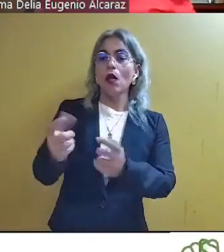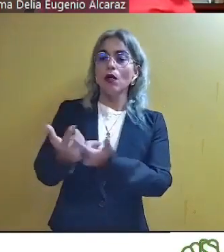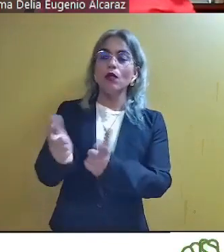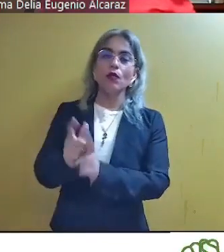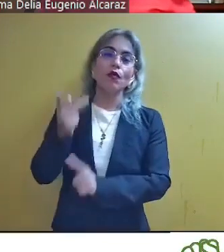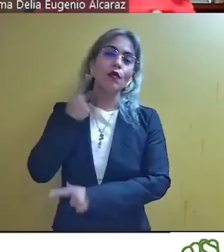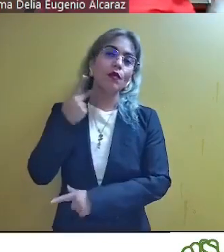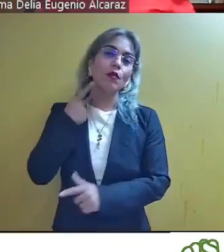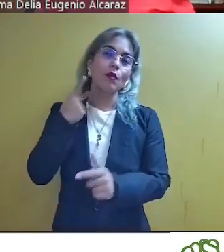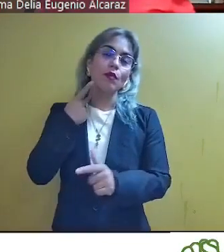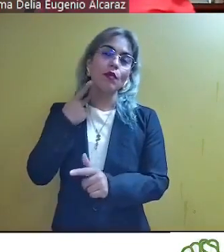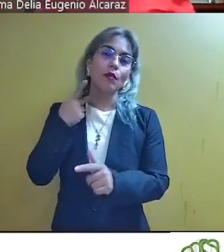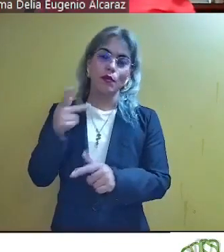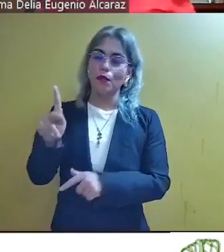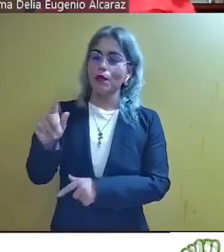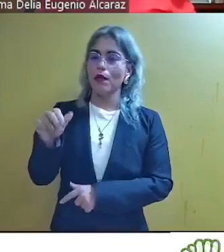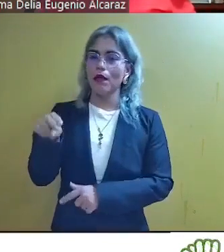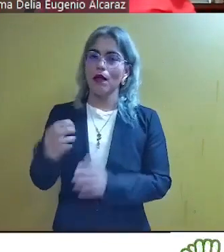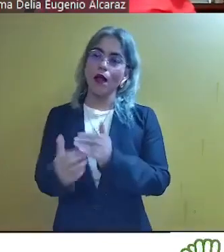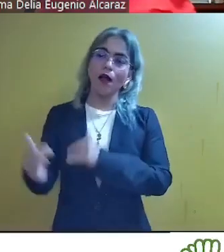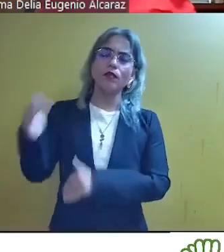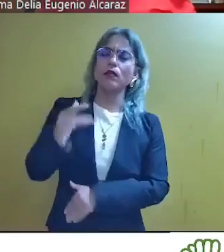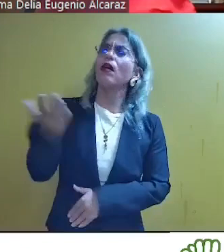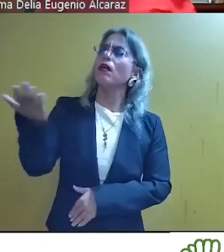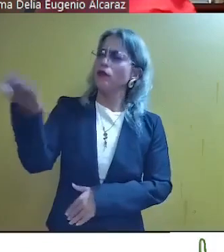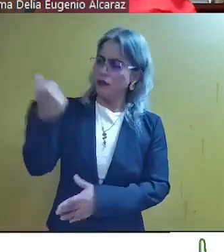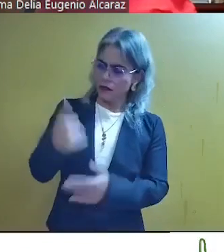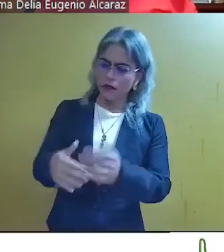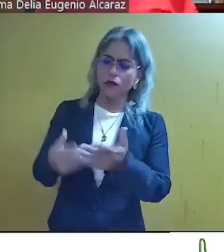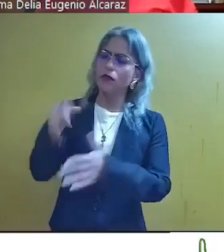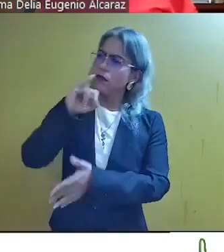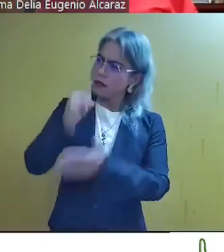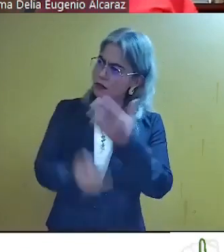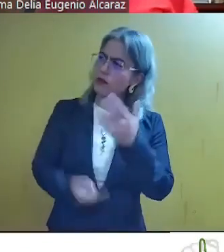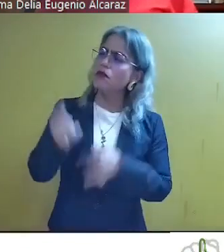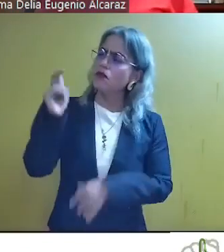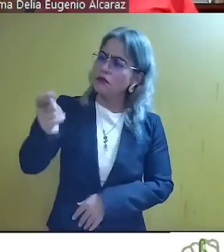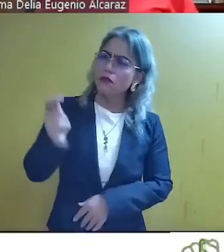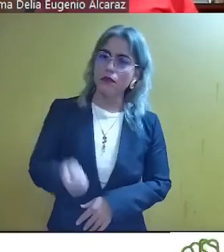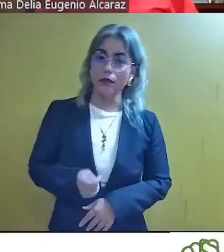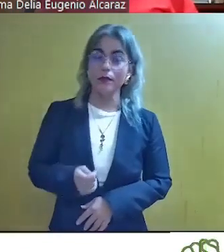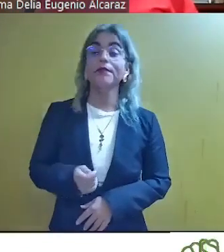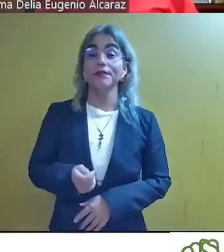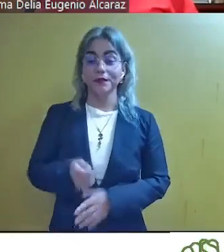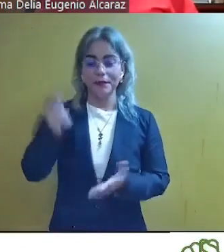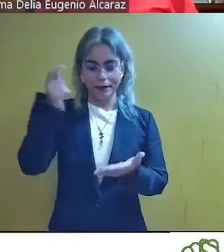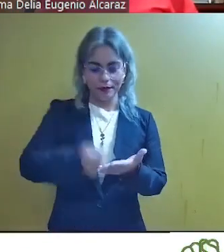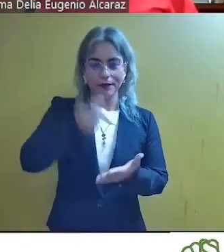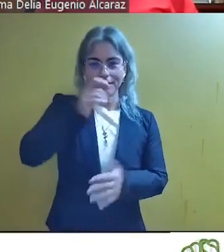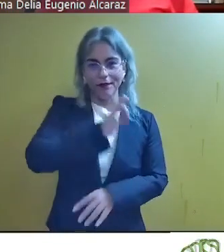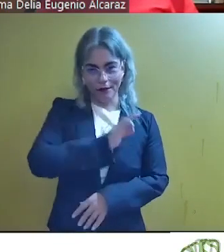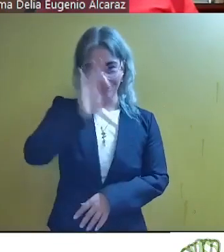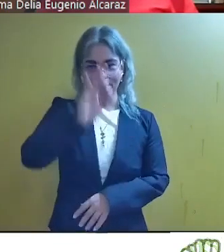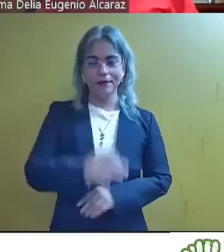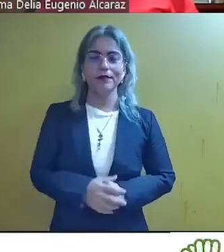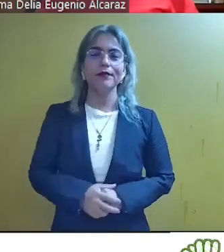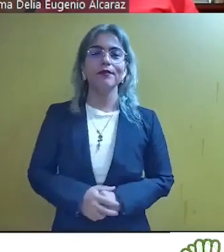al cumplimiento la rendición de informes a fin de estar en posibilidad de emitir la resolución incidental correspondiente.